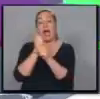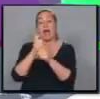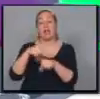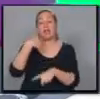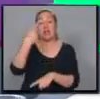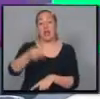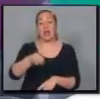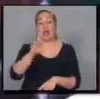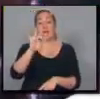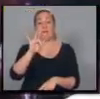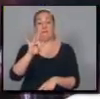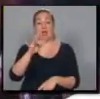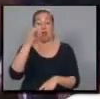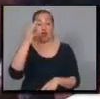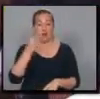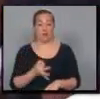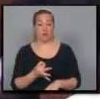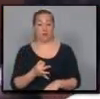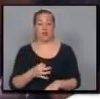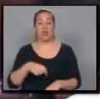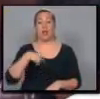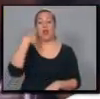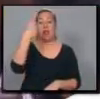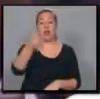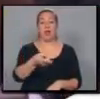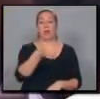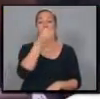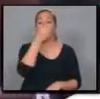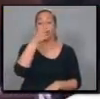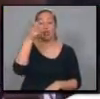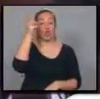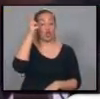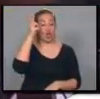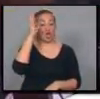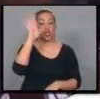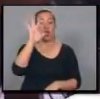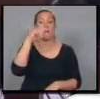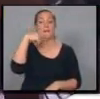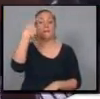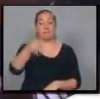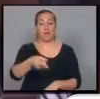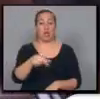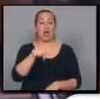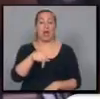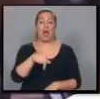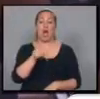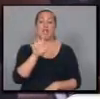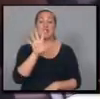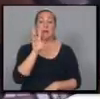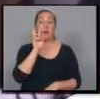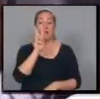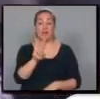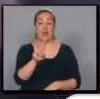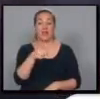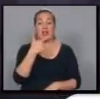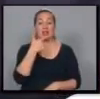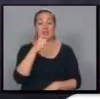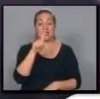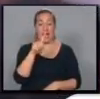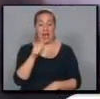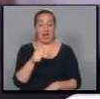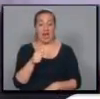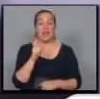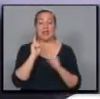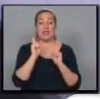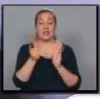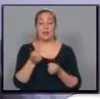La sentencia entonces será el próximo 28, el próximo miércoles. Allí estamos viendo justamente a Milagro Sala y estamos viendo